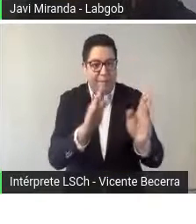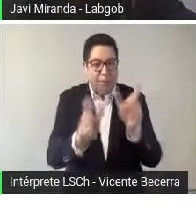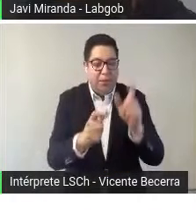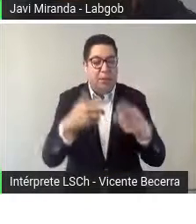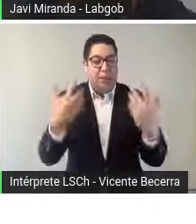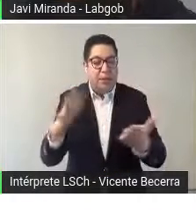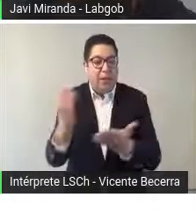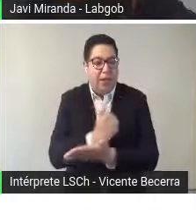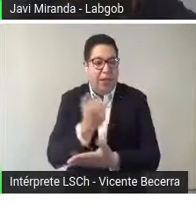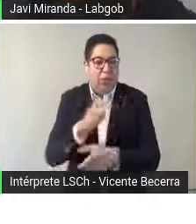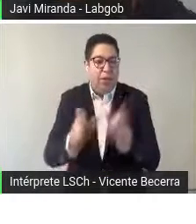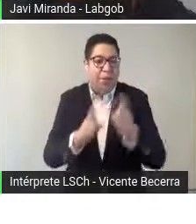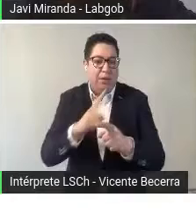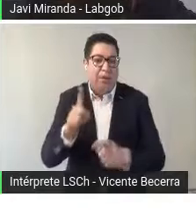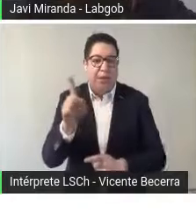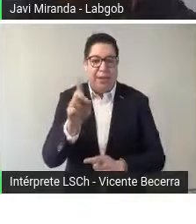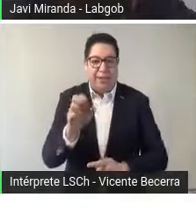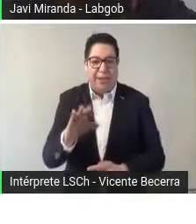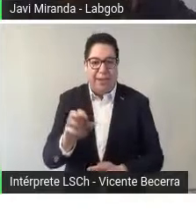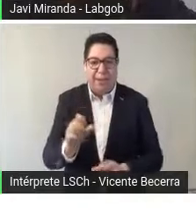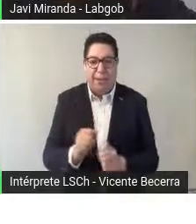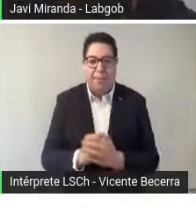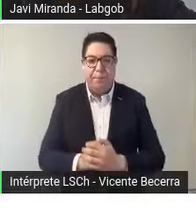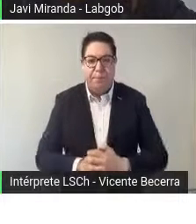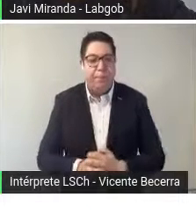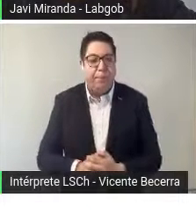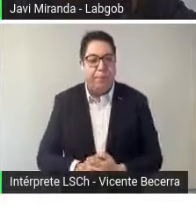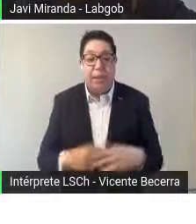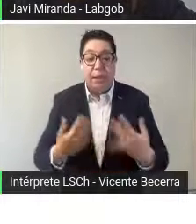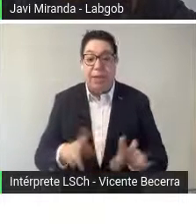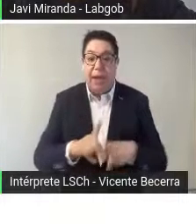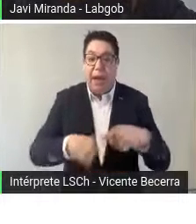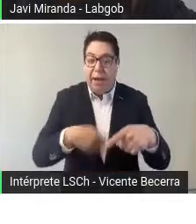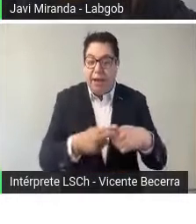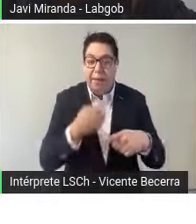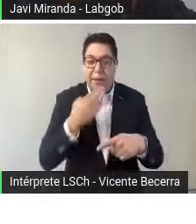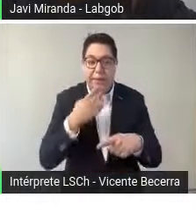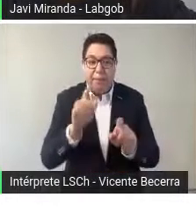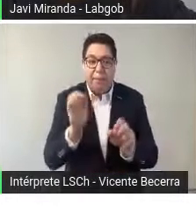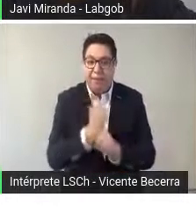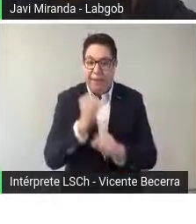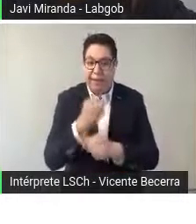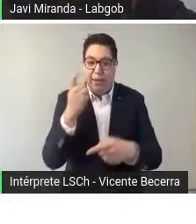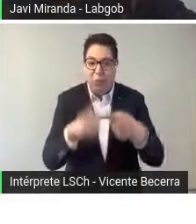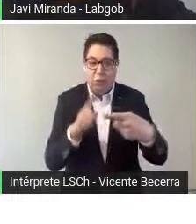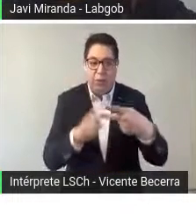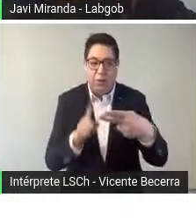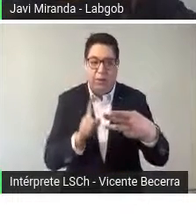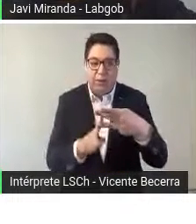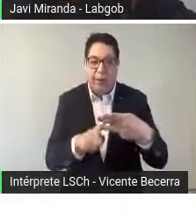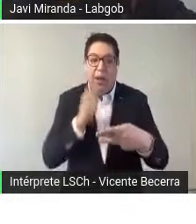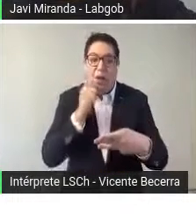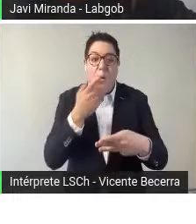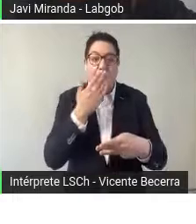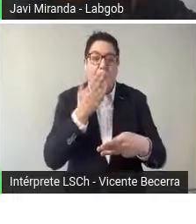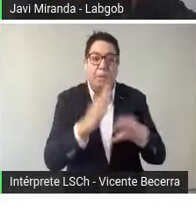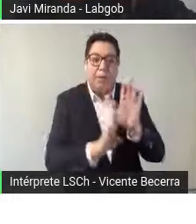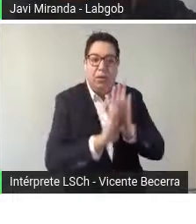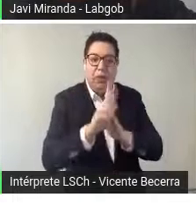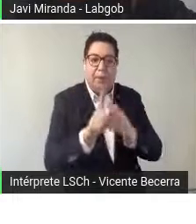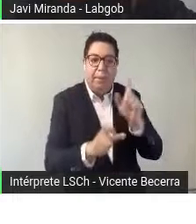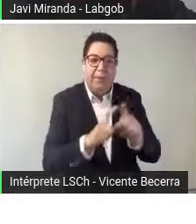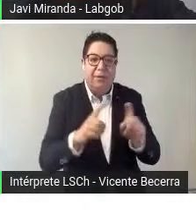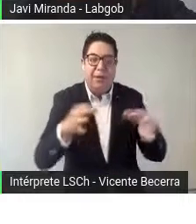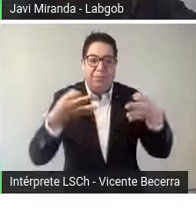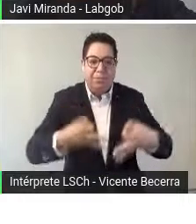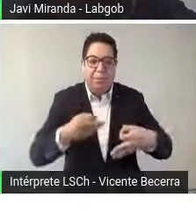de gobierno con Senda. Y finalmente tenemos 3 últimos talleres, uno que va a ser cómo mejoramos y simplificamos la